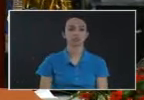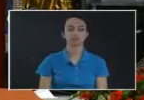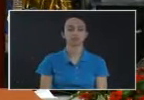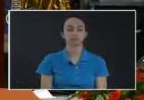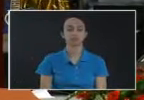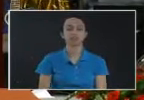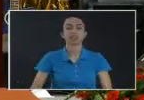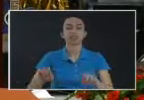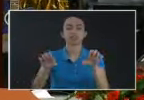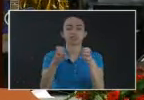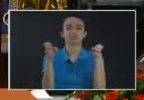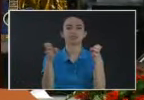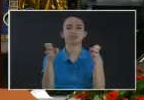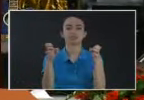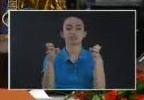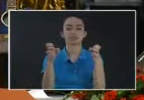Entonces,